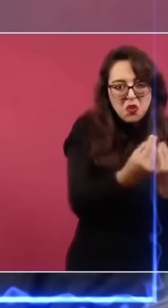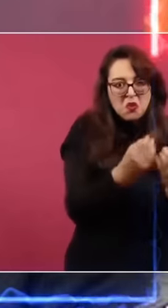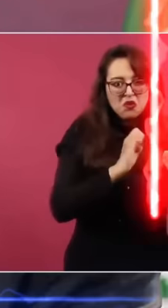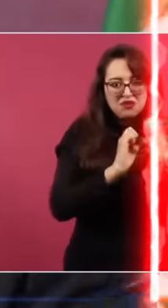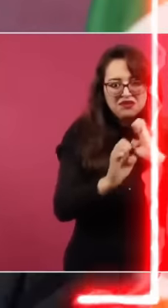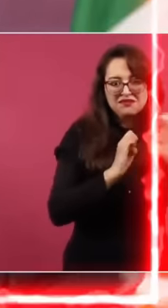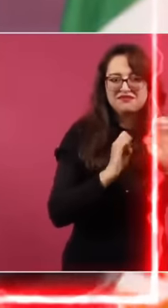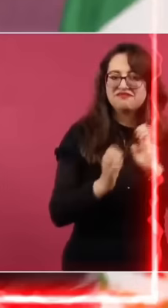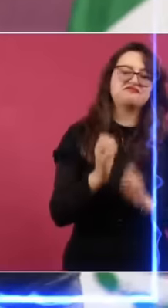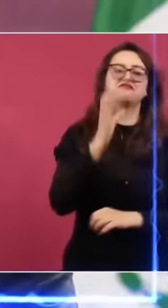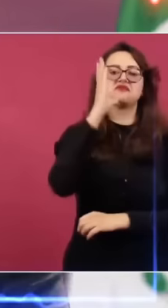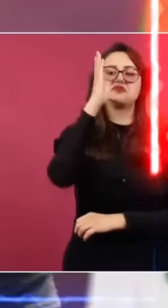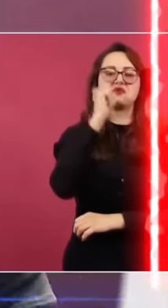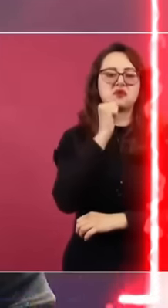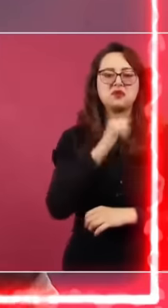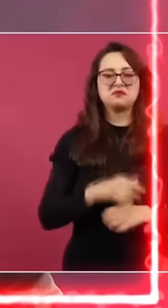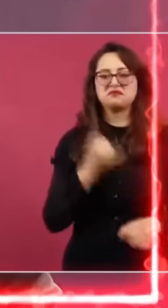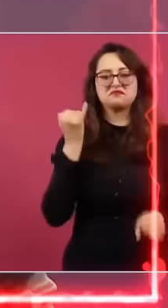puedo